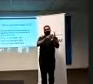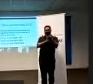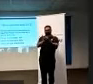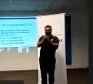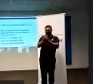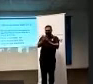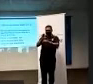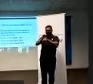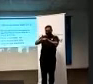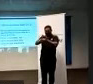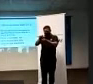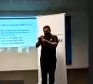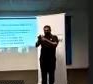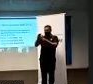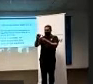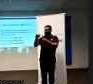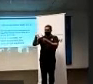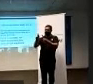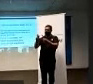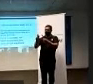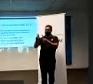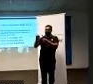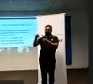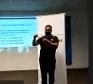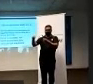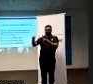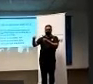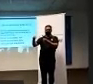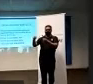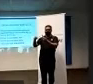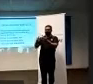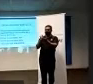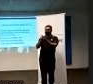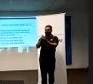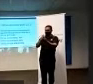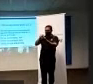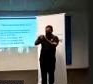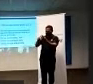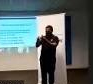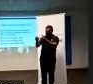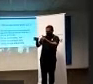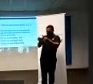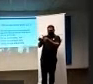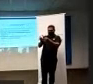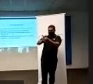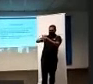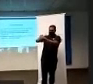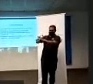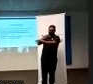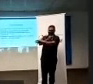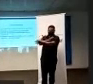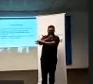variante Omicron la eficacia de la Pfizer es de un 20 a 25%. Siguiente.